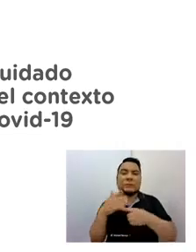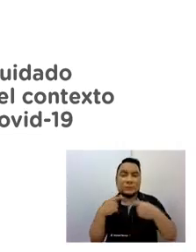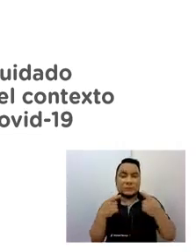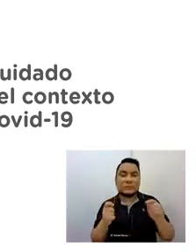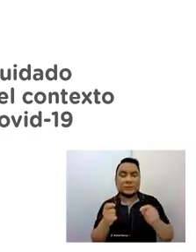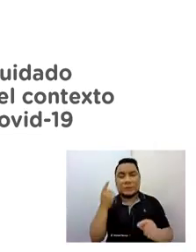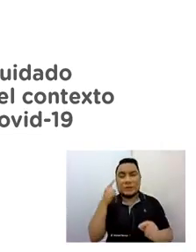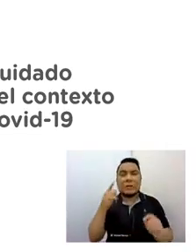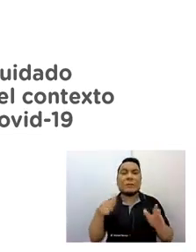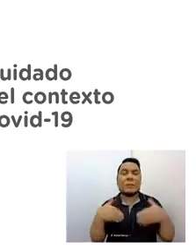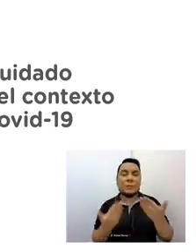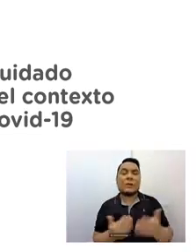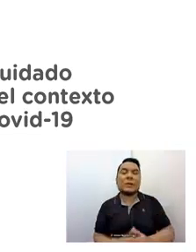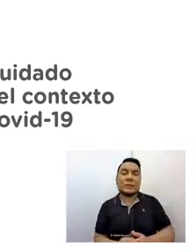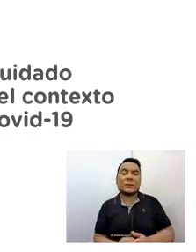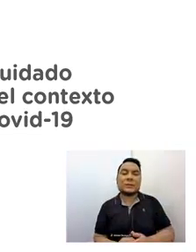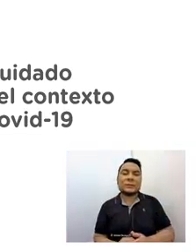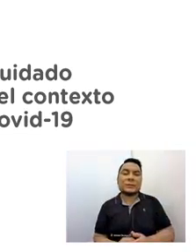síntesis